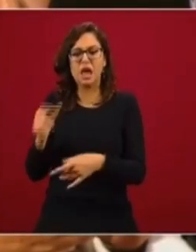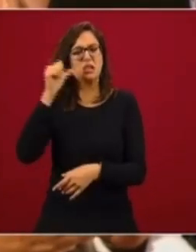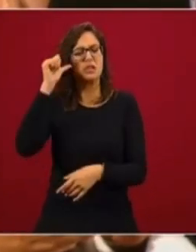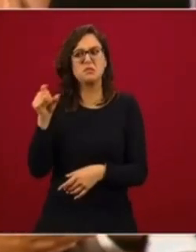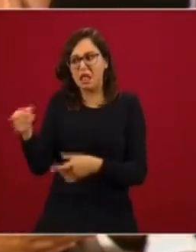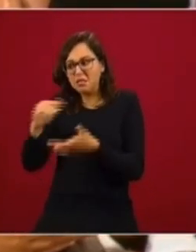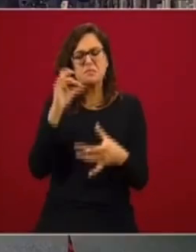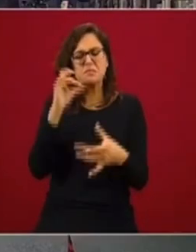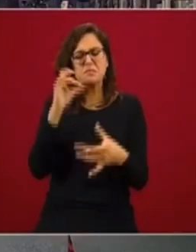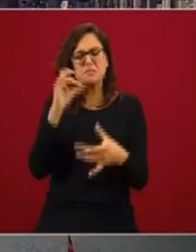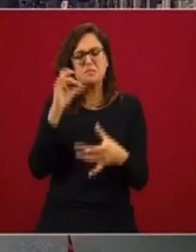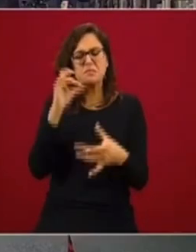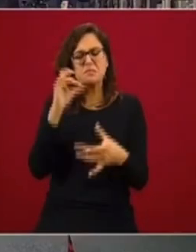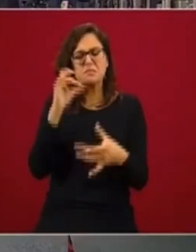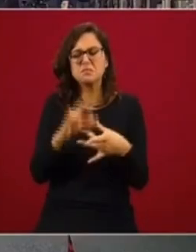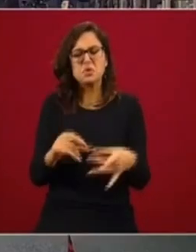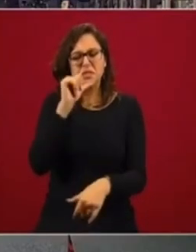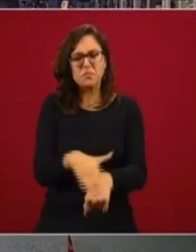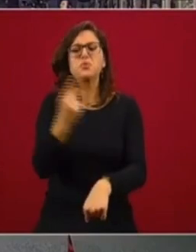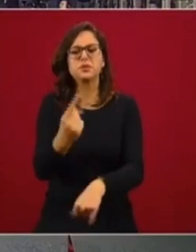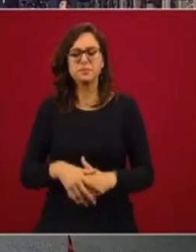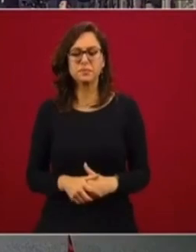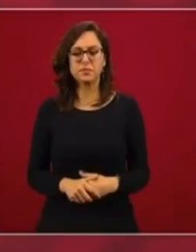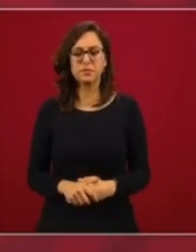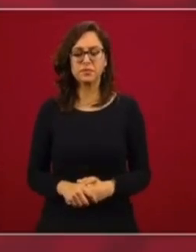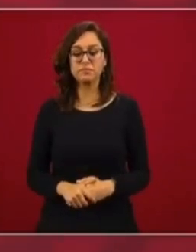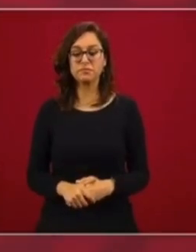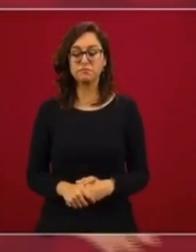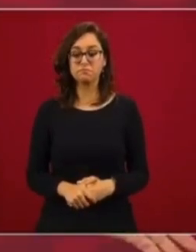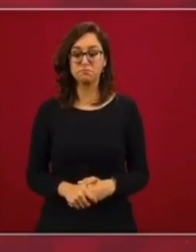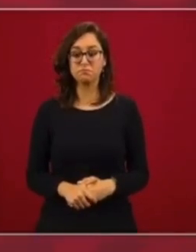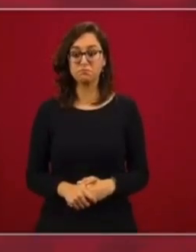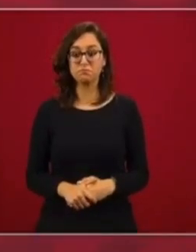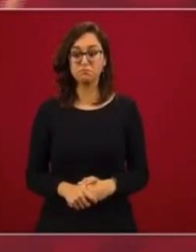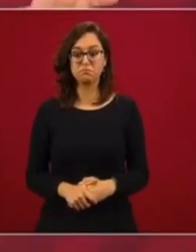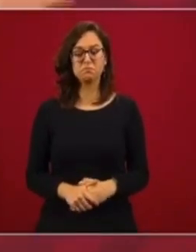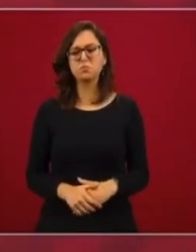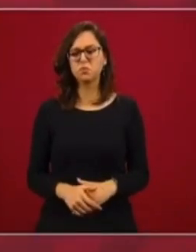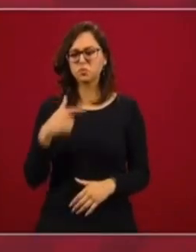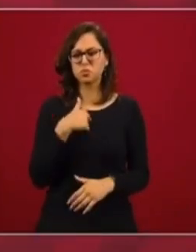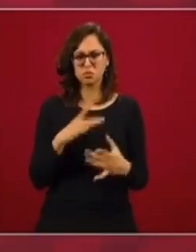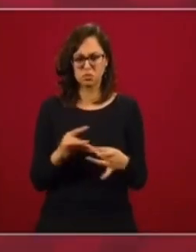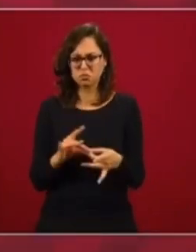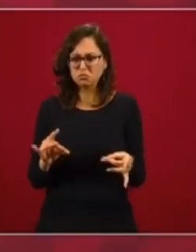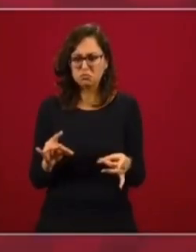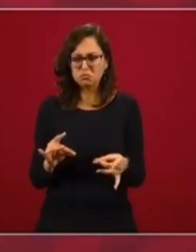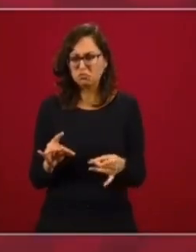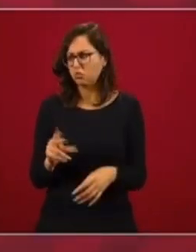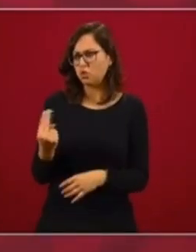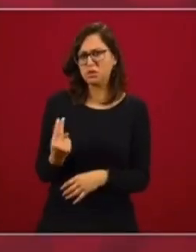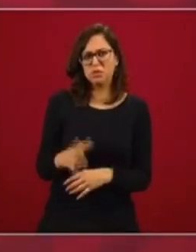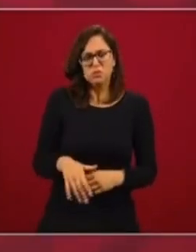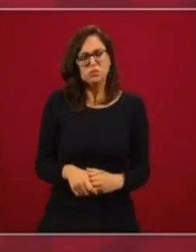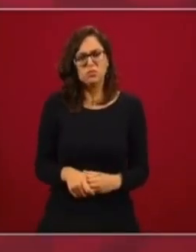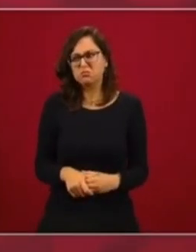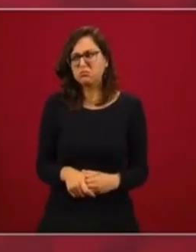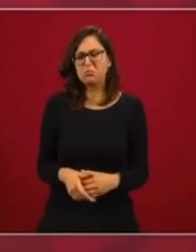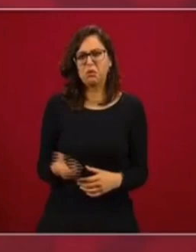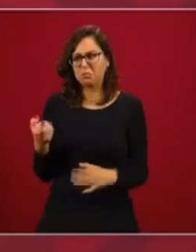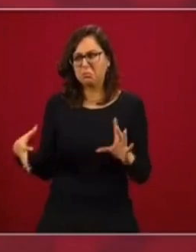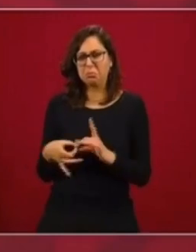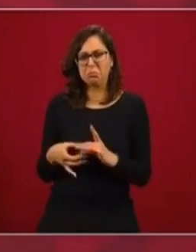ayer? No, lo mencioné porque pues no venía al caso, pero bueno, Reforma lo